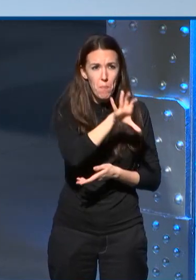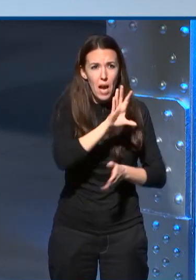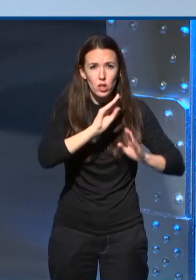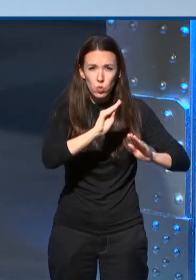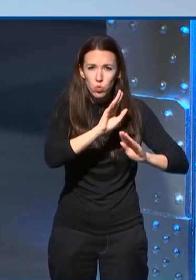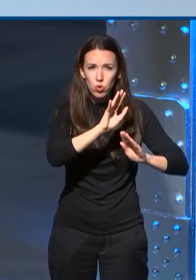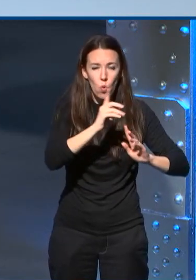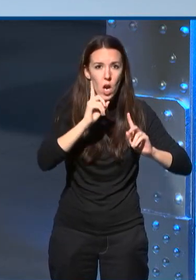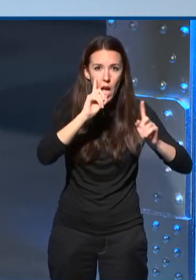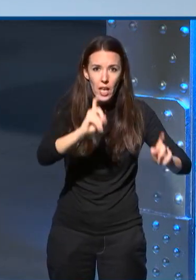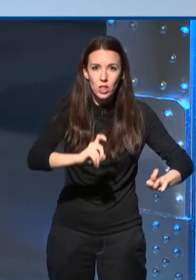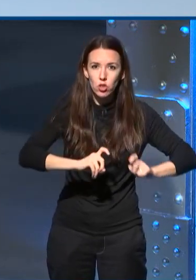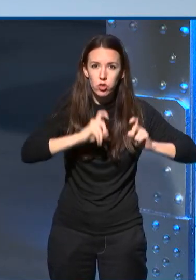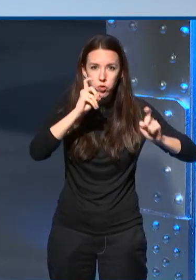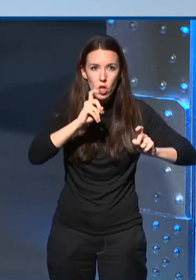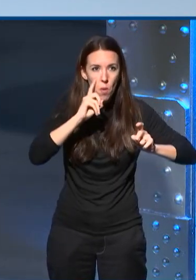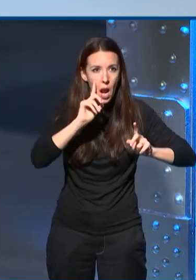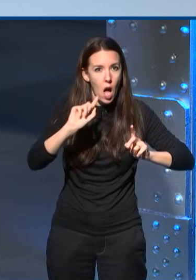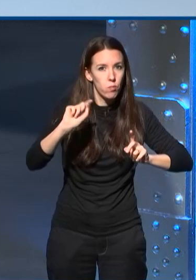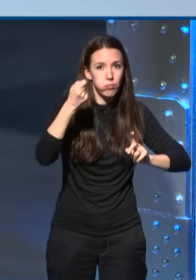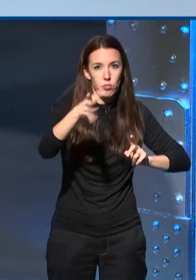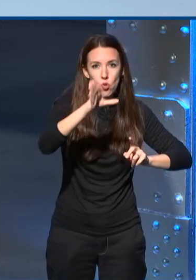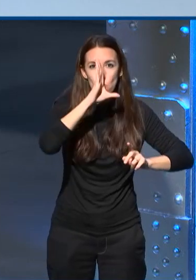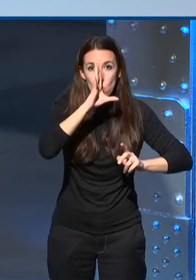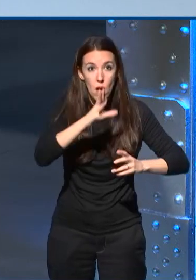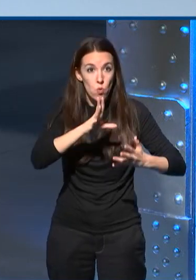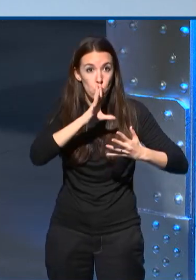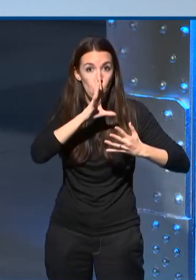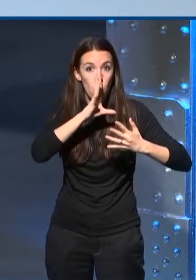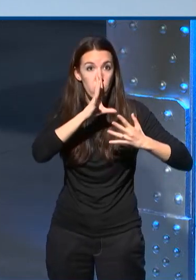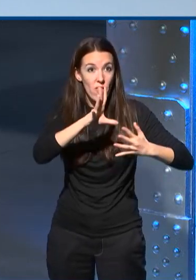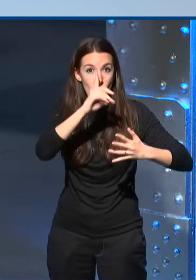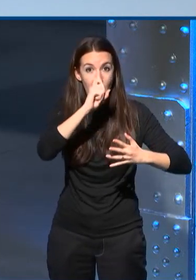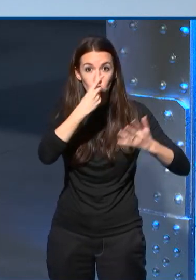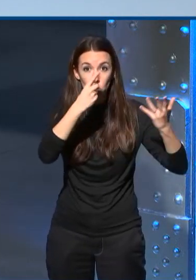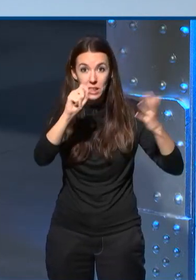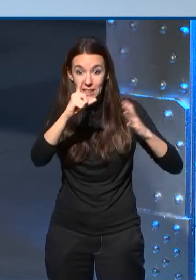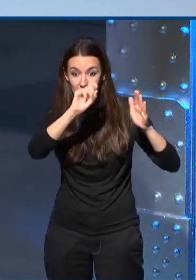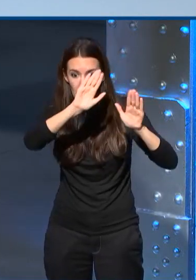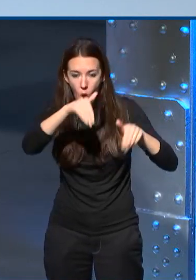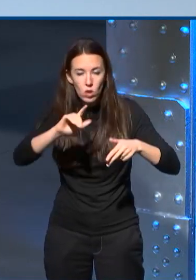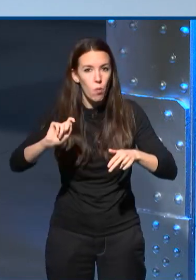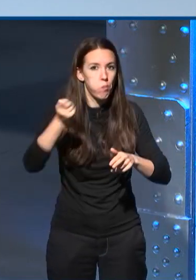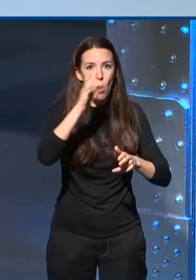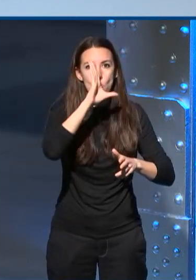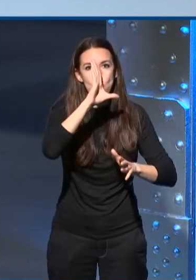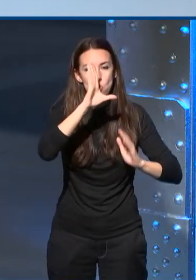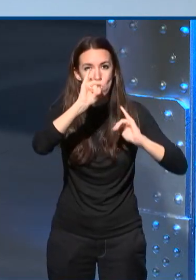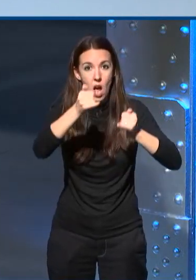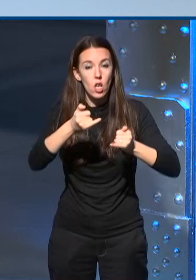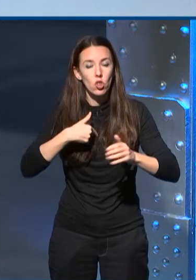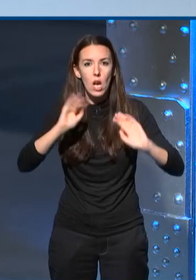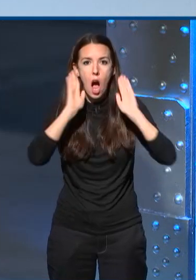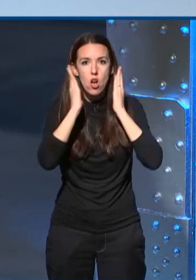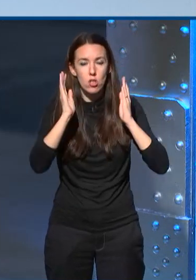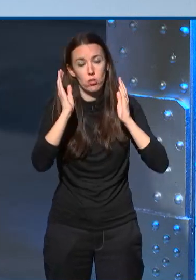un esfuerzo común, que era ir a la Luna al final de la década, de los años 60. Tuvo una intervención en el Congreso de los